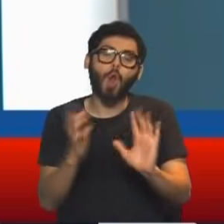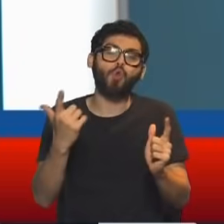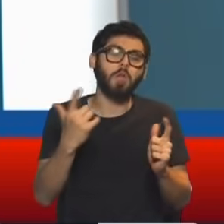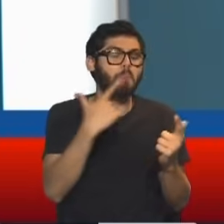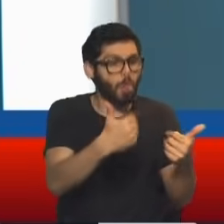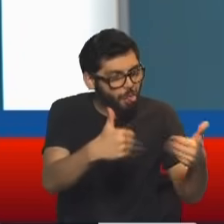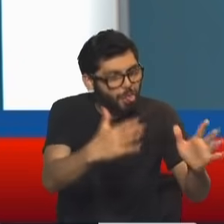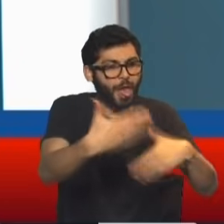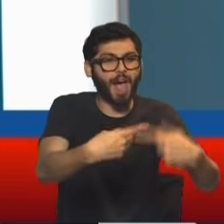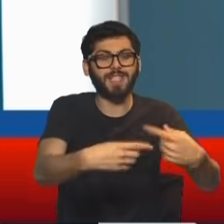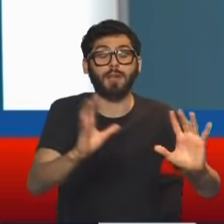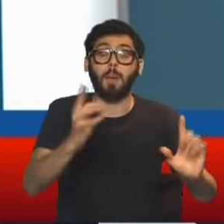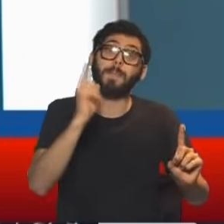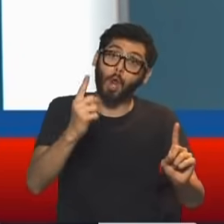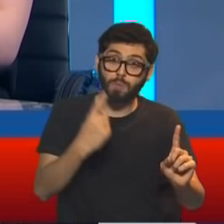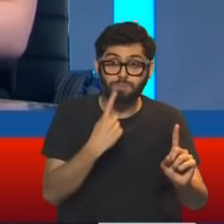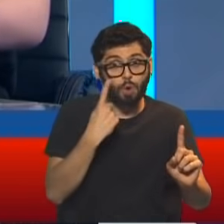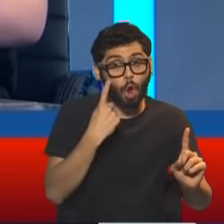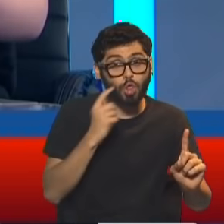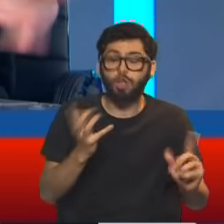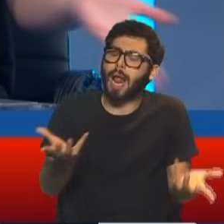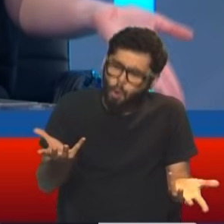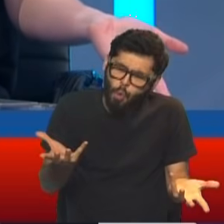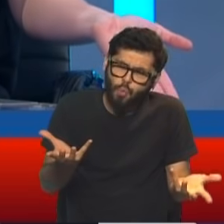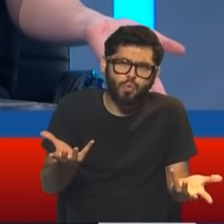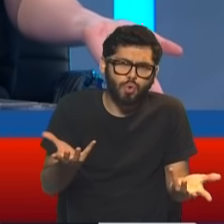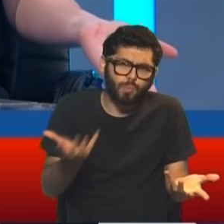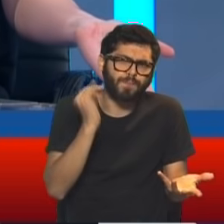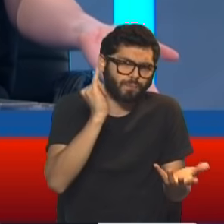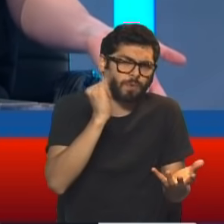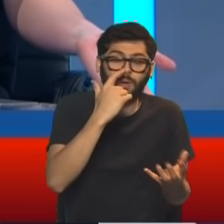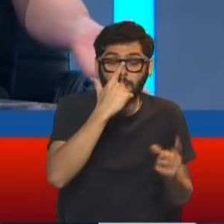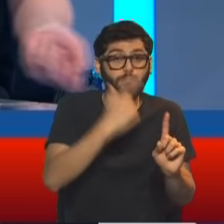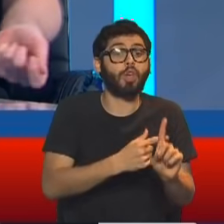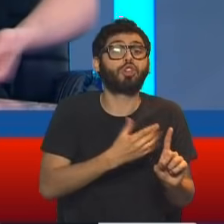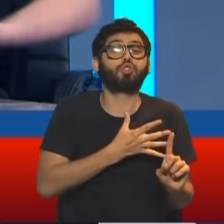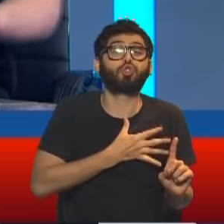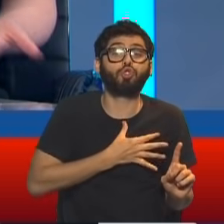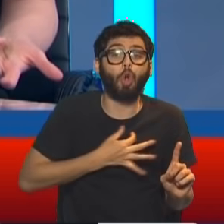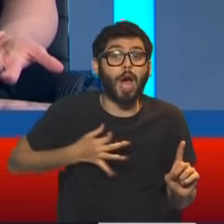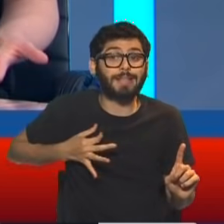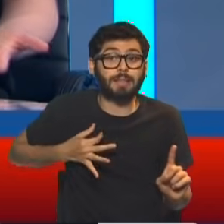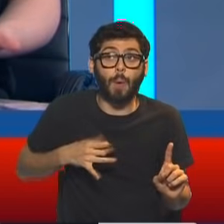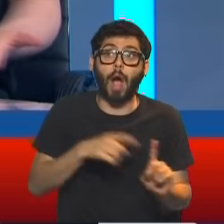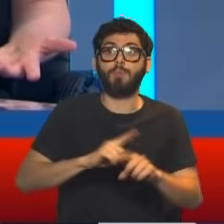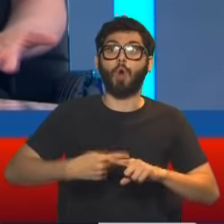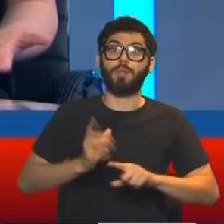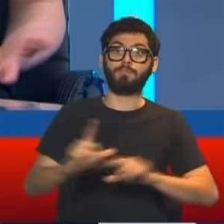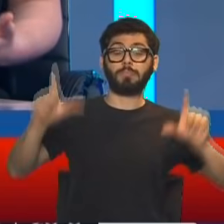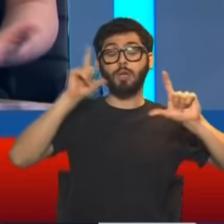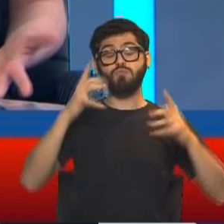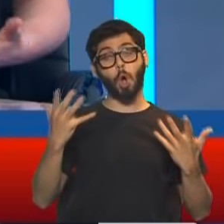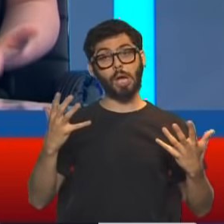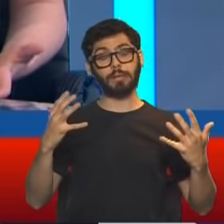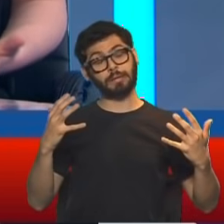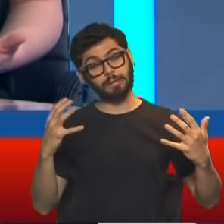dejan en el puesto. La monitorea. Obvio, la van a monitorear. De hecho, que la posición política de Kristalina Georgieva queda medio débil. Hay que empezar a